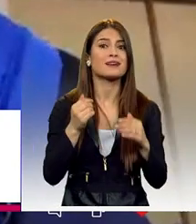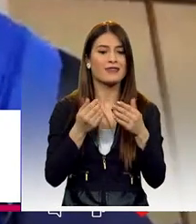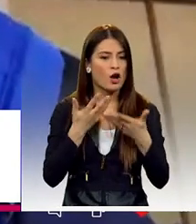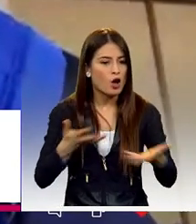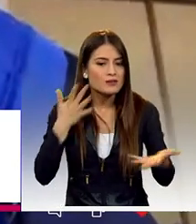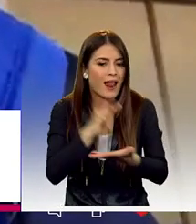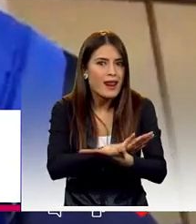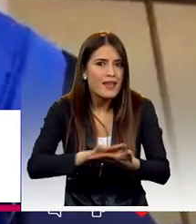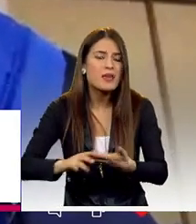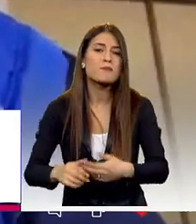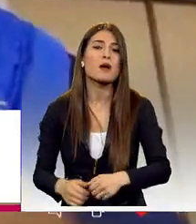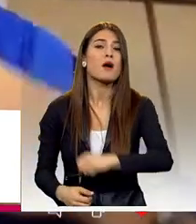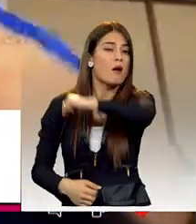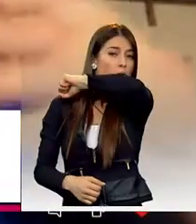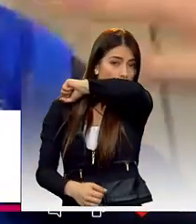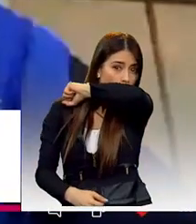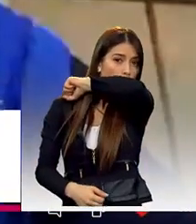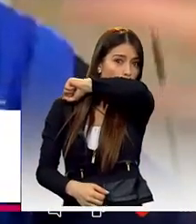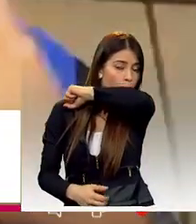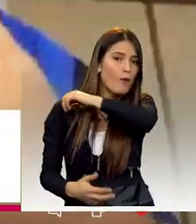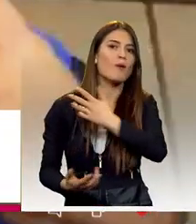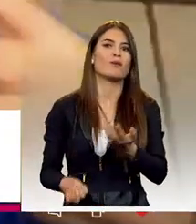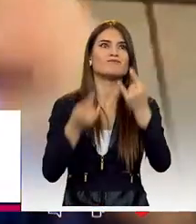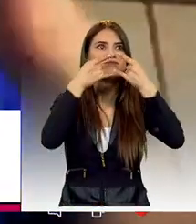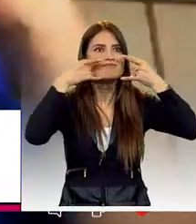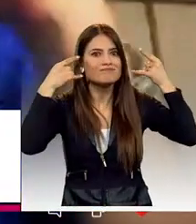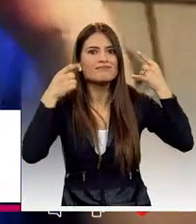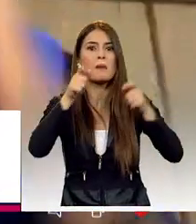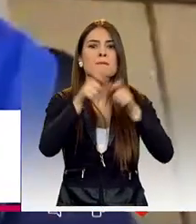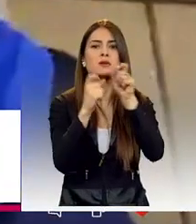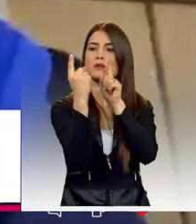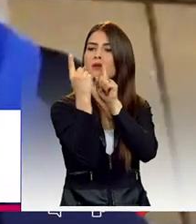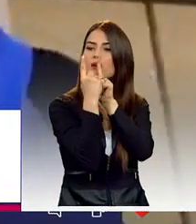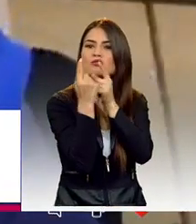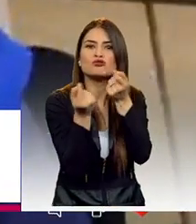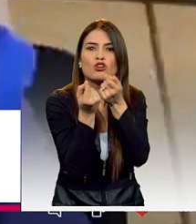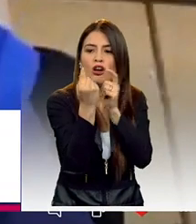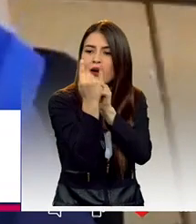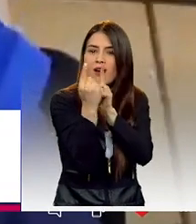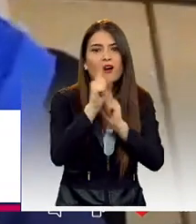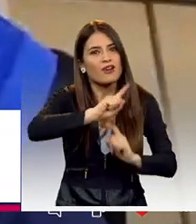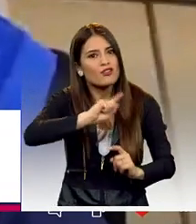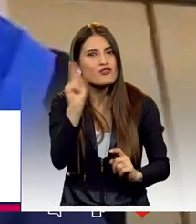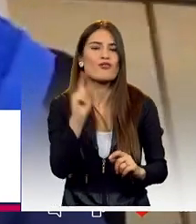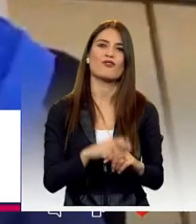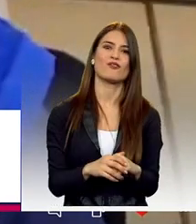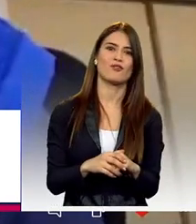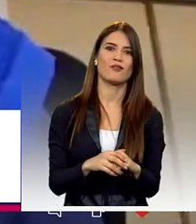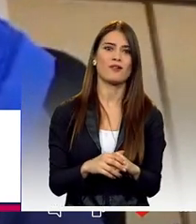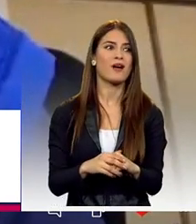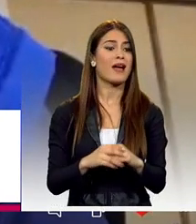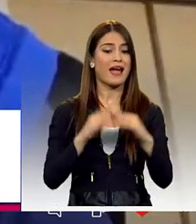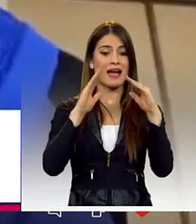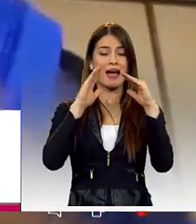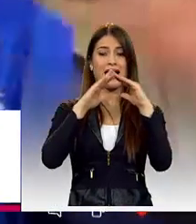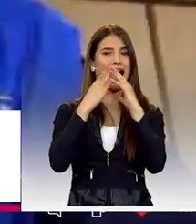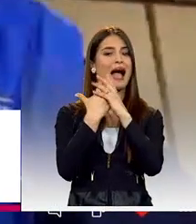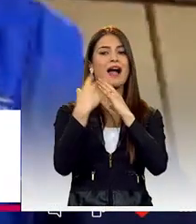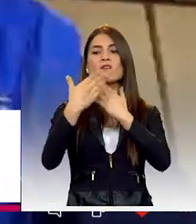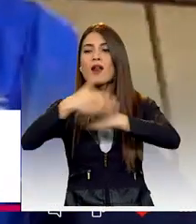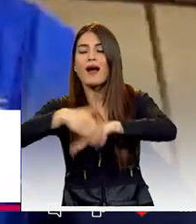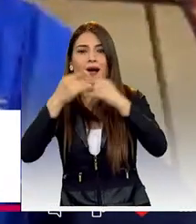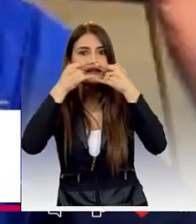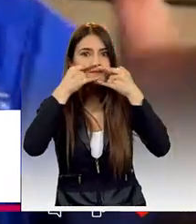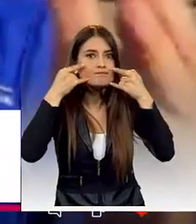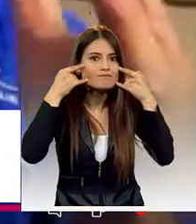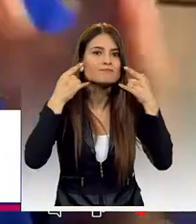codo y guardando distancia social e incluso el uso del tapabocas cuando estamos en el espacio público, es el